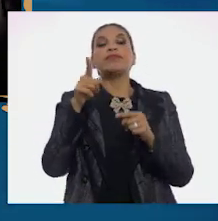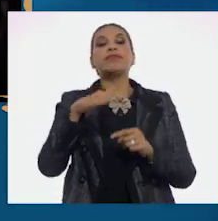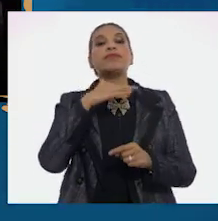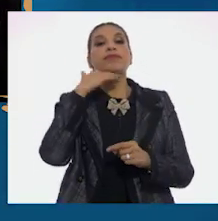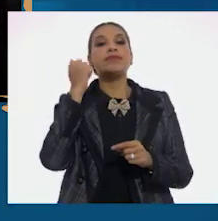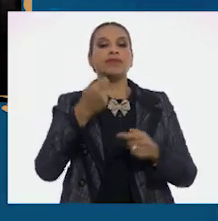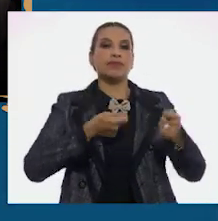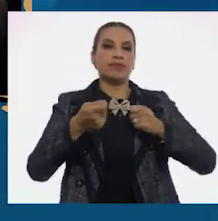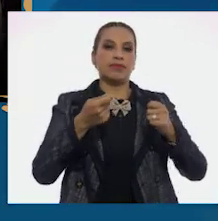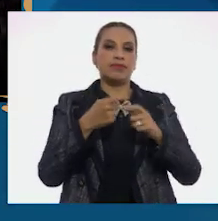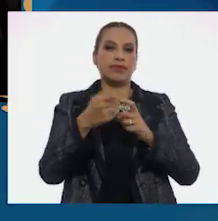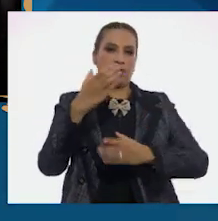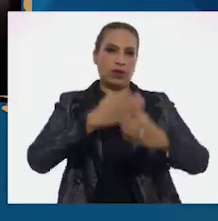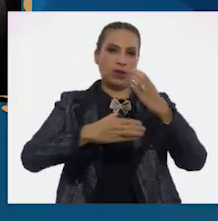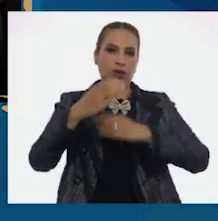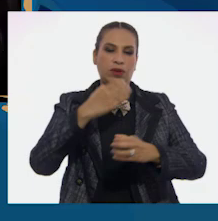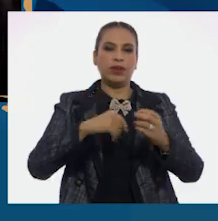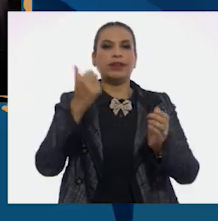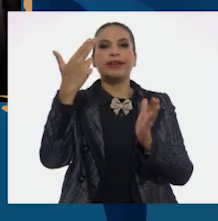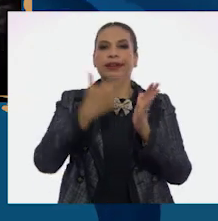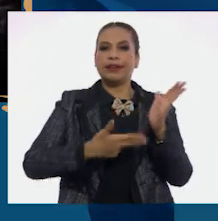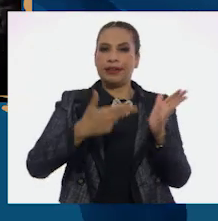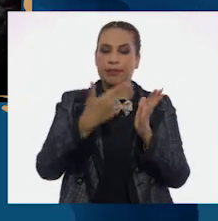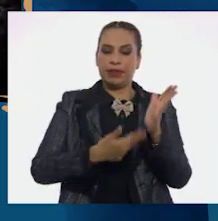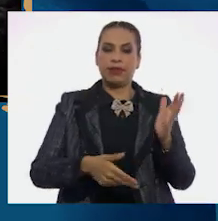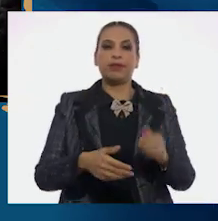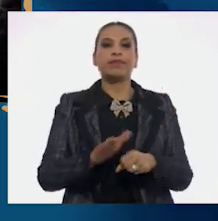alemanes dominaban el comercio de herramientas.